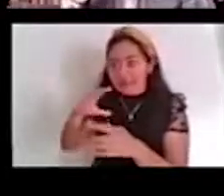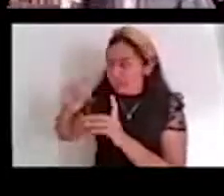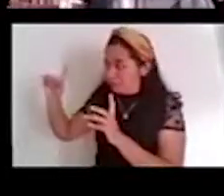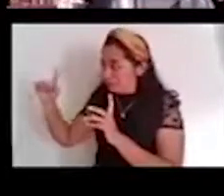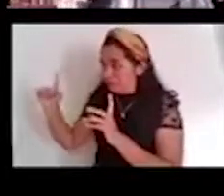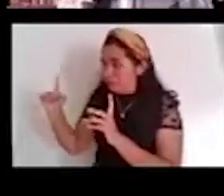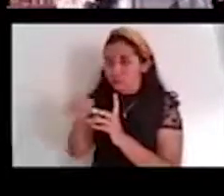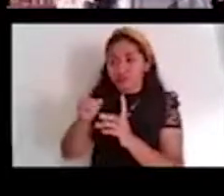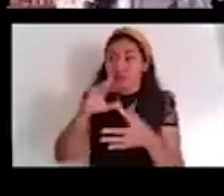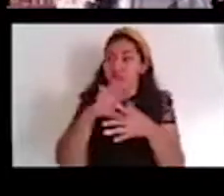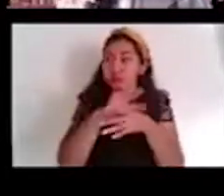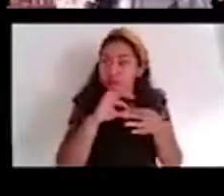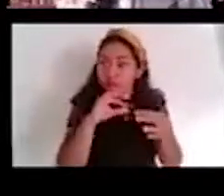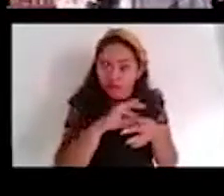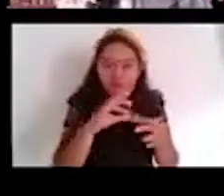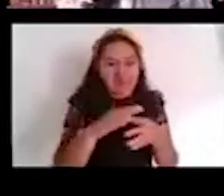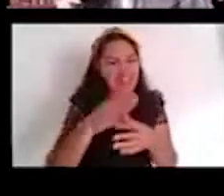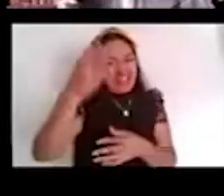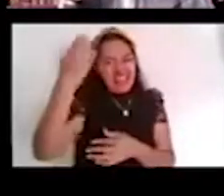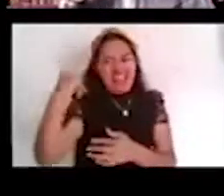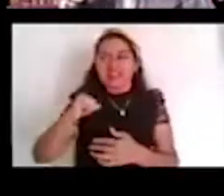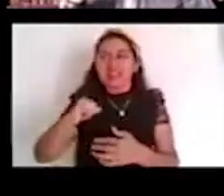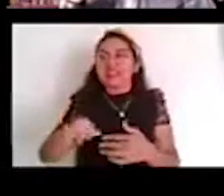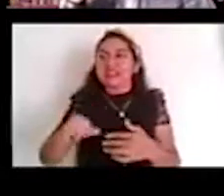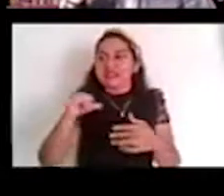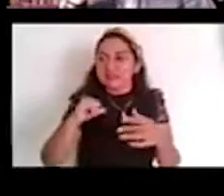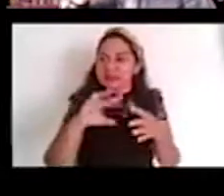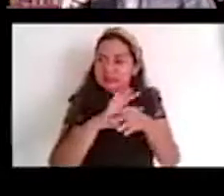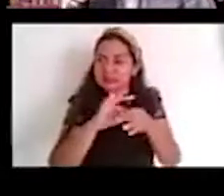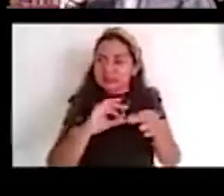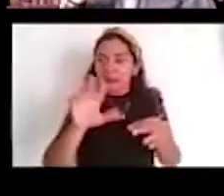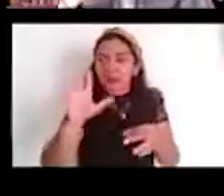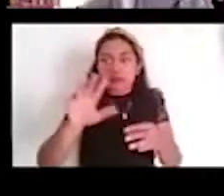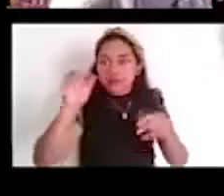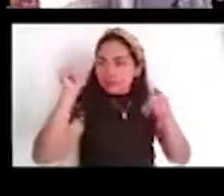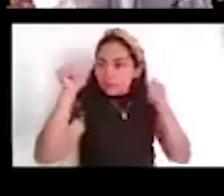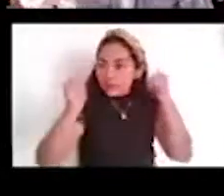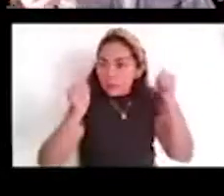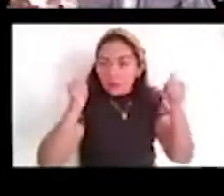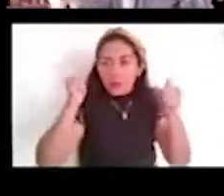suerte de antropología empírica,